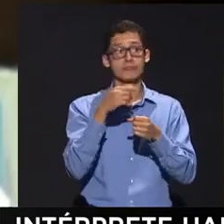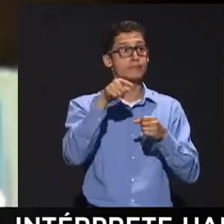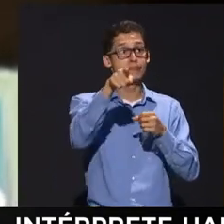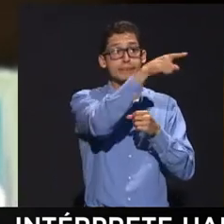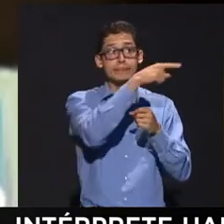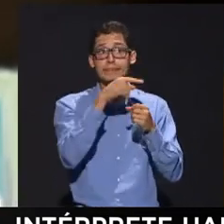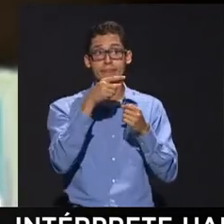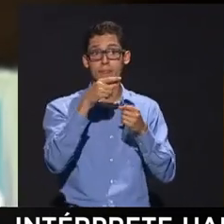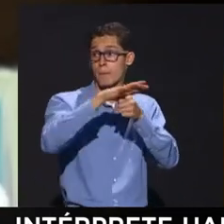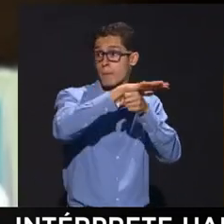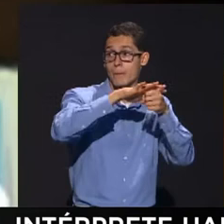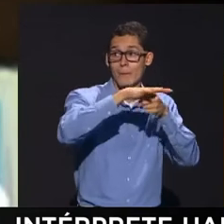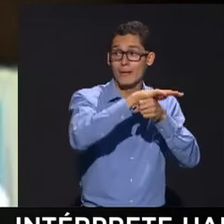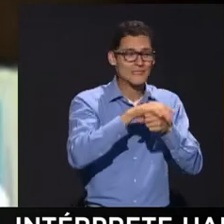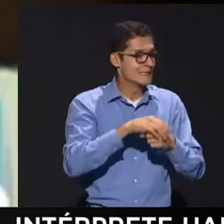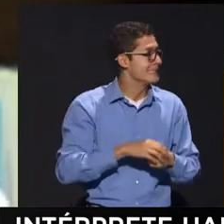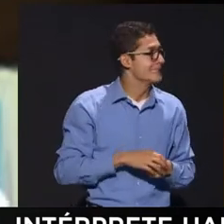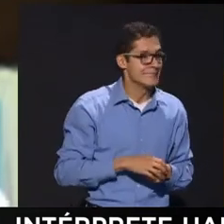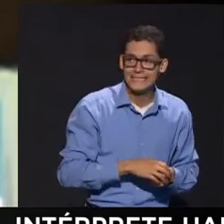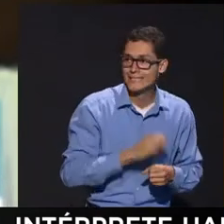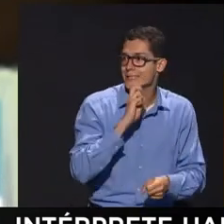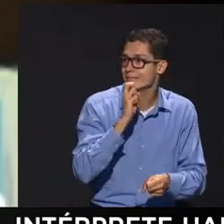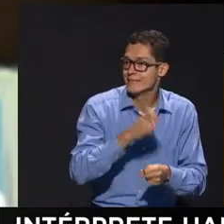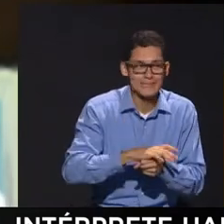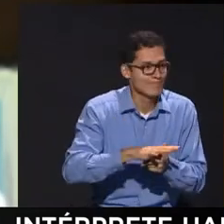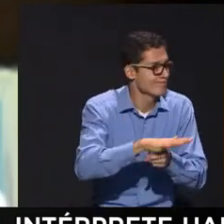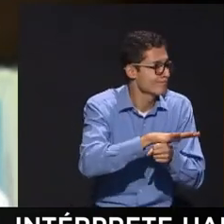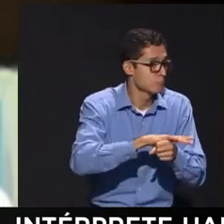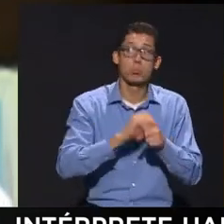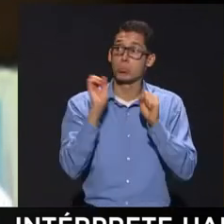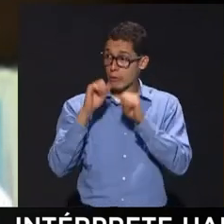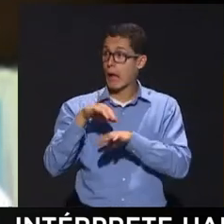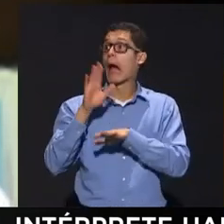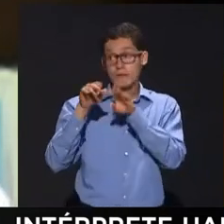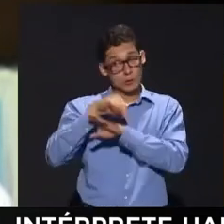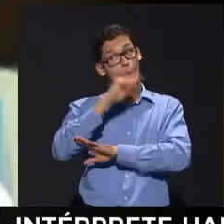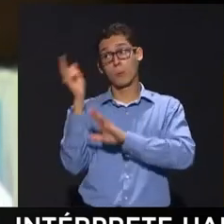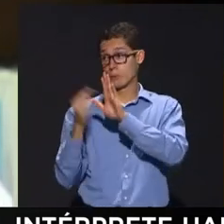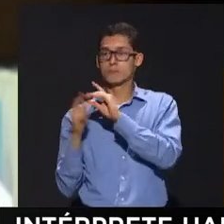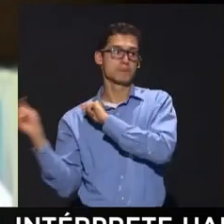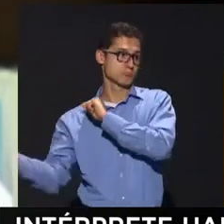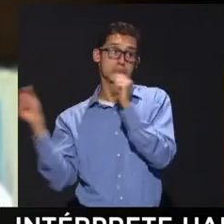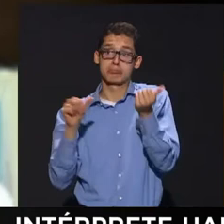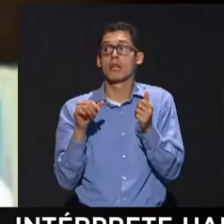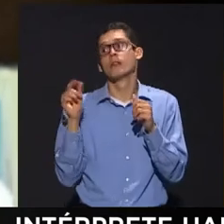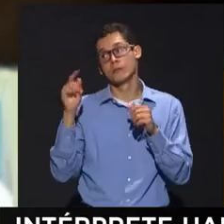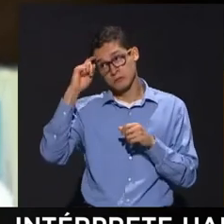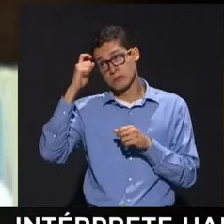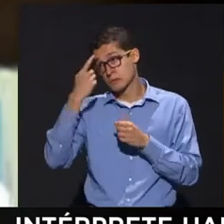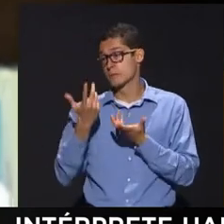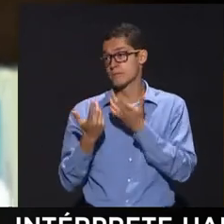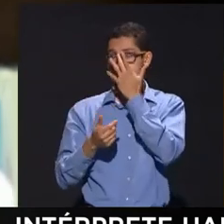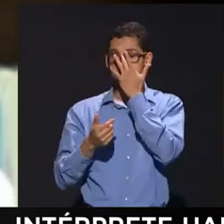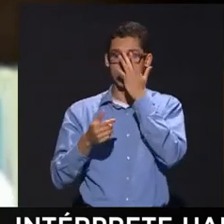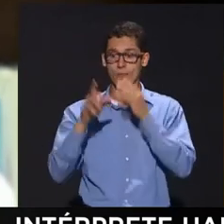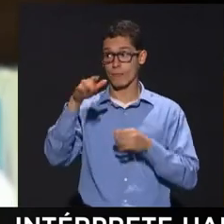presupuesto. Por parte de EPM hemos acometido algunas acciones. Mira, la primera es que las familias que acceden al